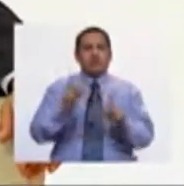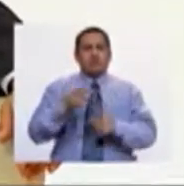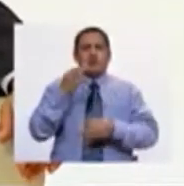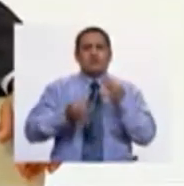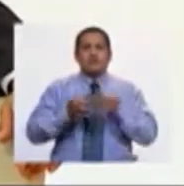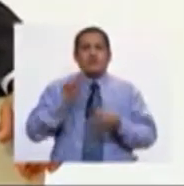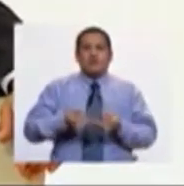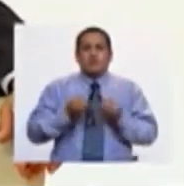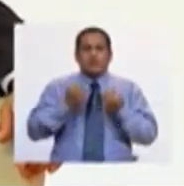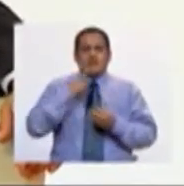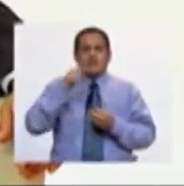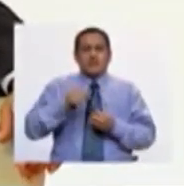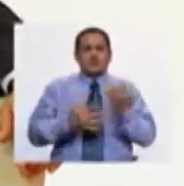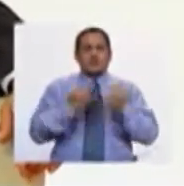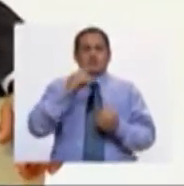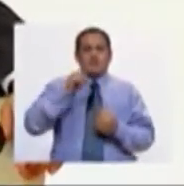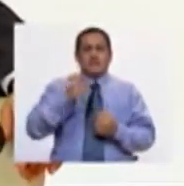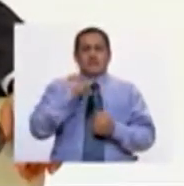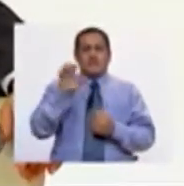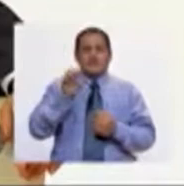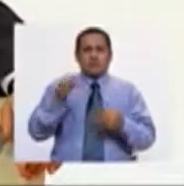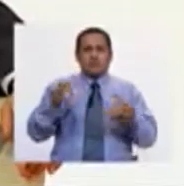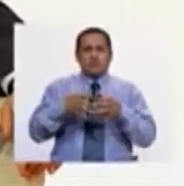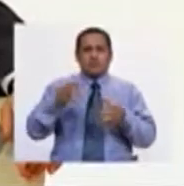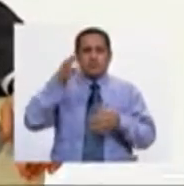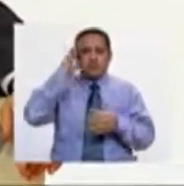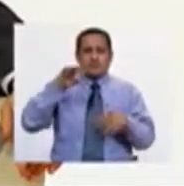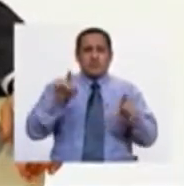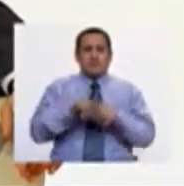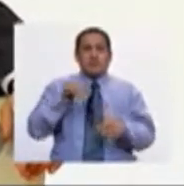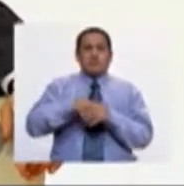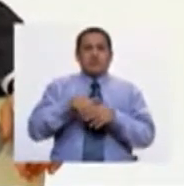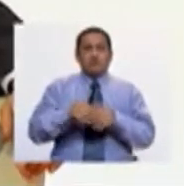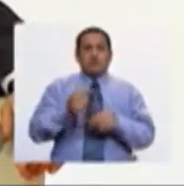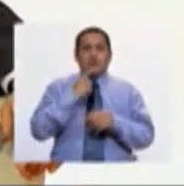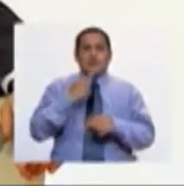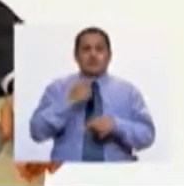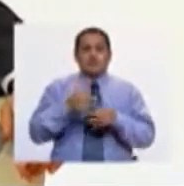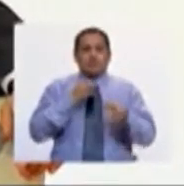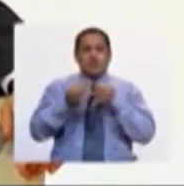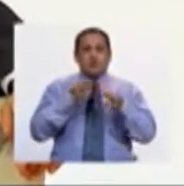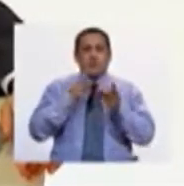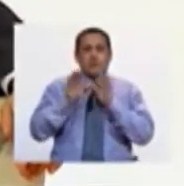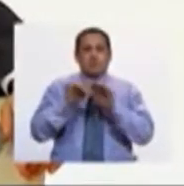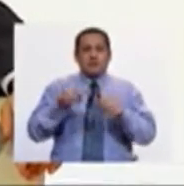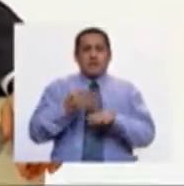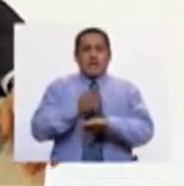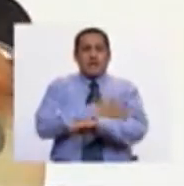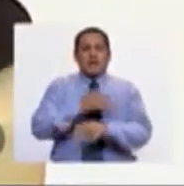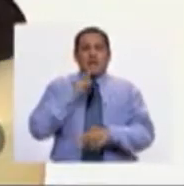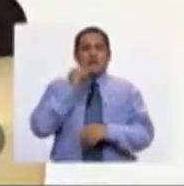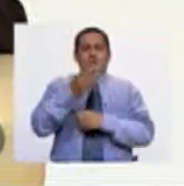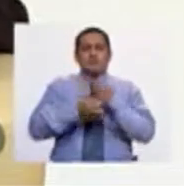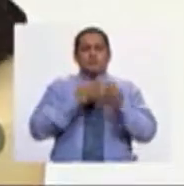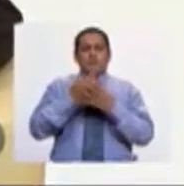se justificaba por qué se requerían 12.500 plazas. Lo que sí dice el voto en mayoría de esta decisión es que ese tipo de llamamiento